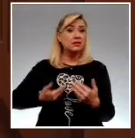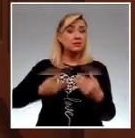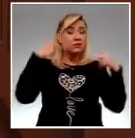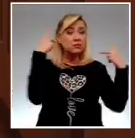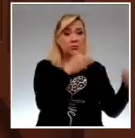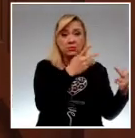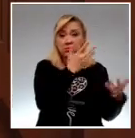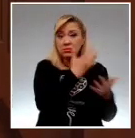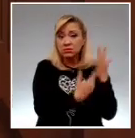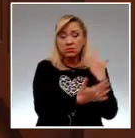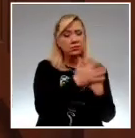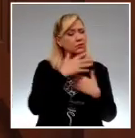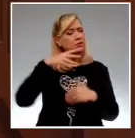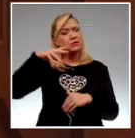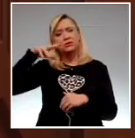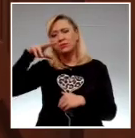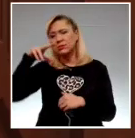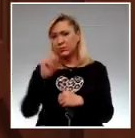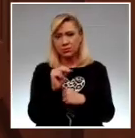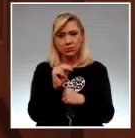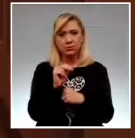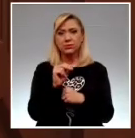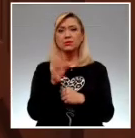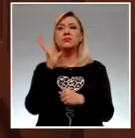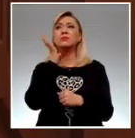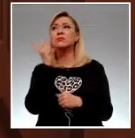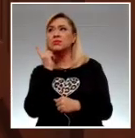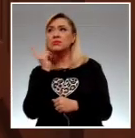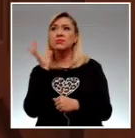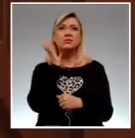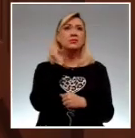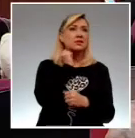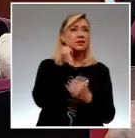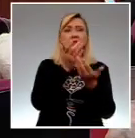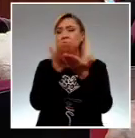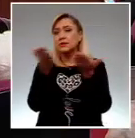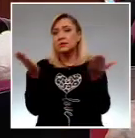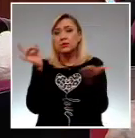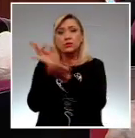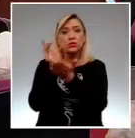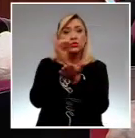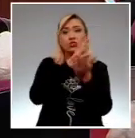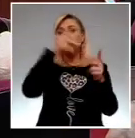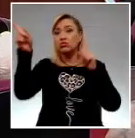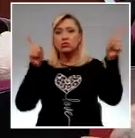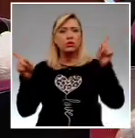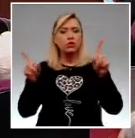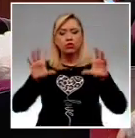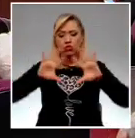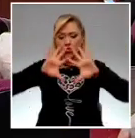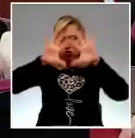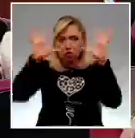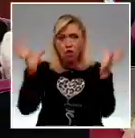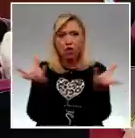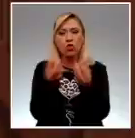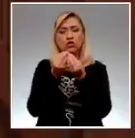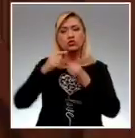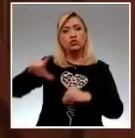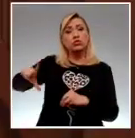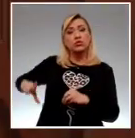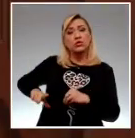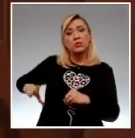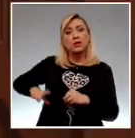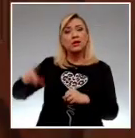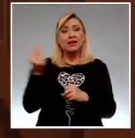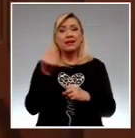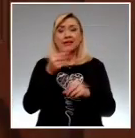federales. Estamos ante una responsabilidad de Estado. Apostemos por trabajar en colaboración